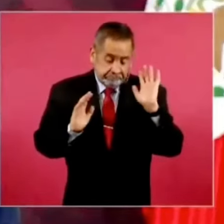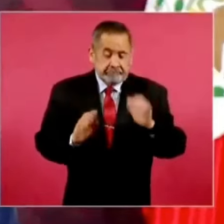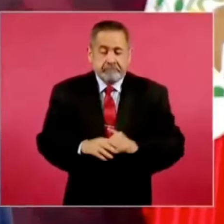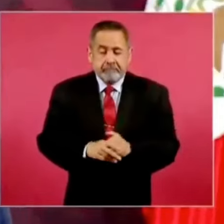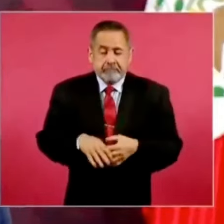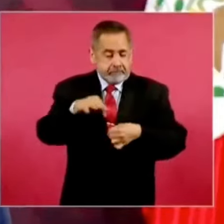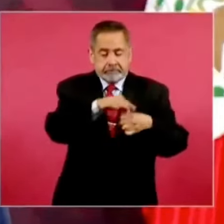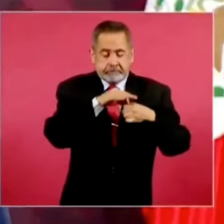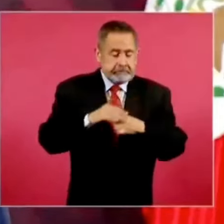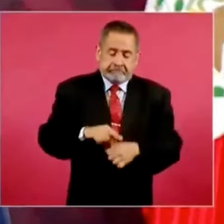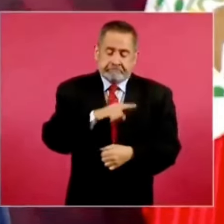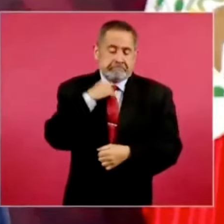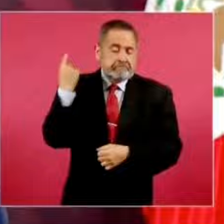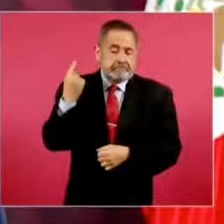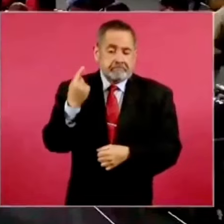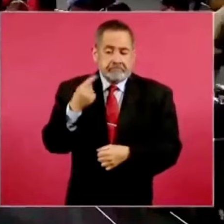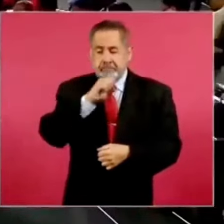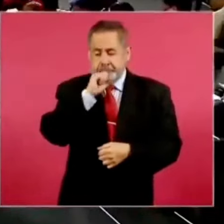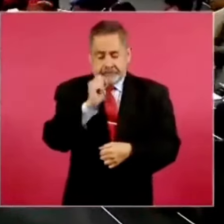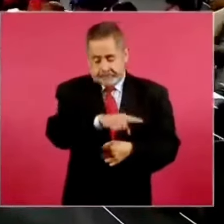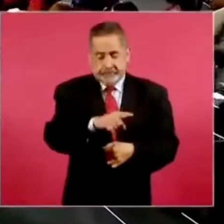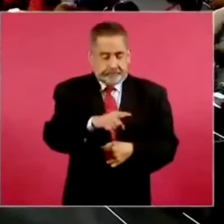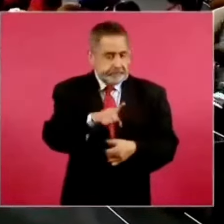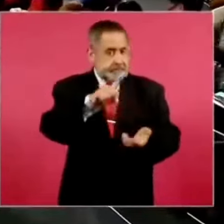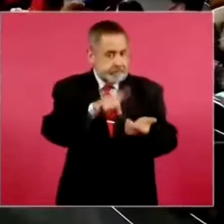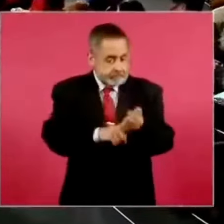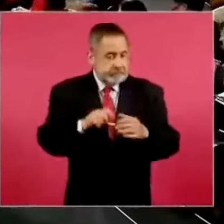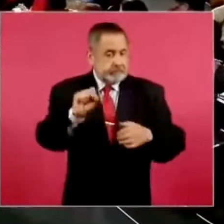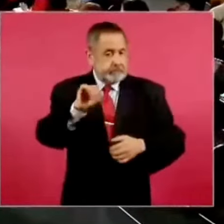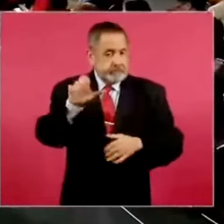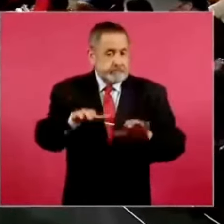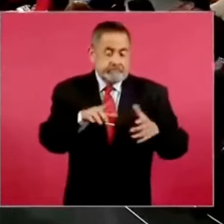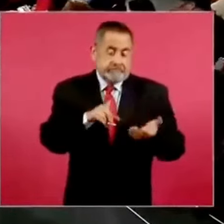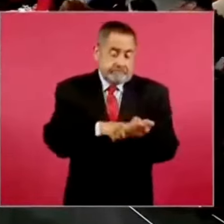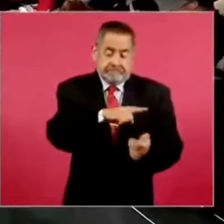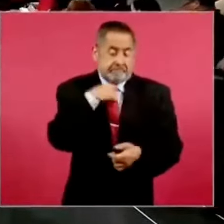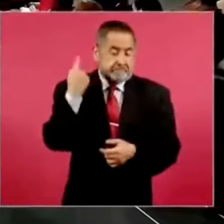la votación en la corte